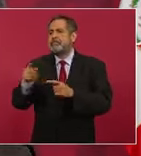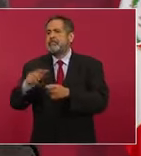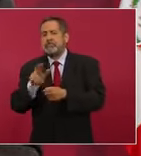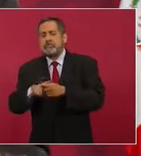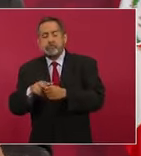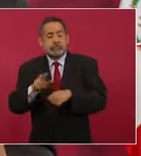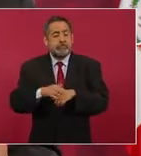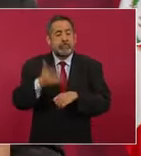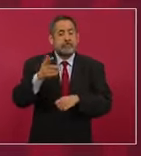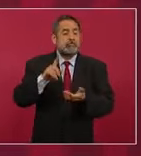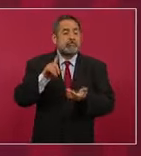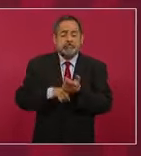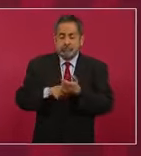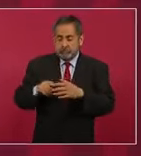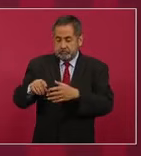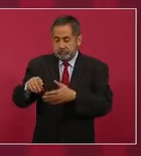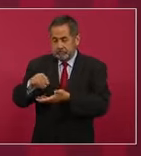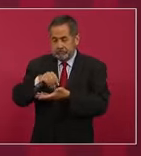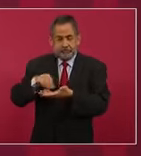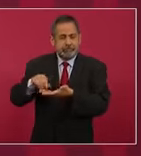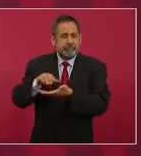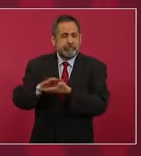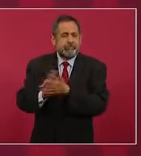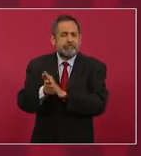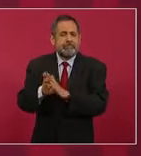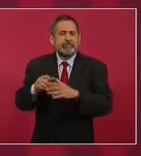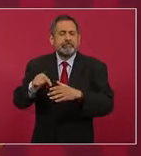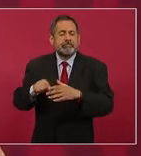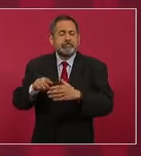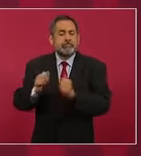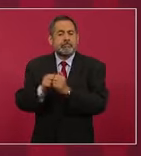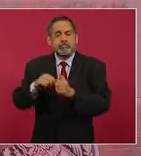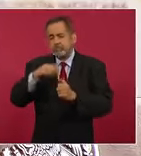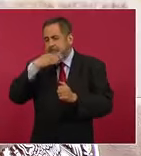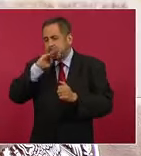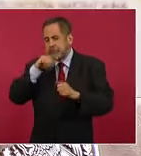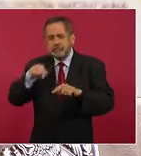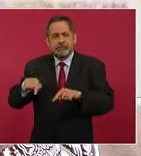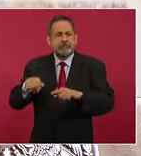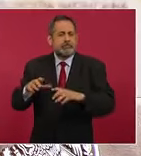porque es una tortilla, sí, de maíz